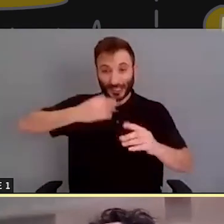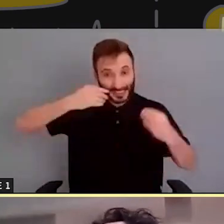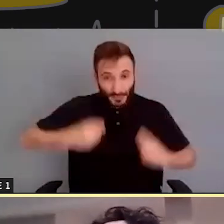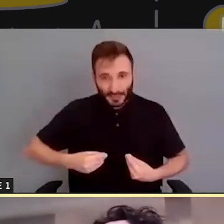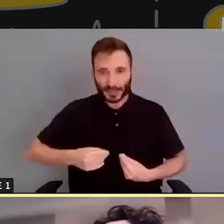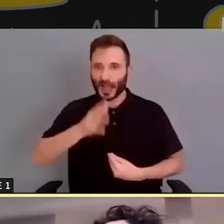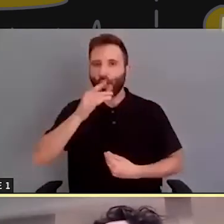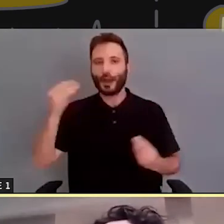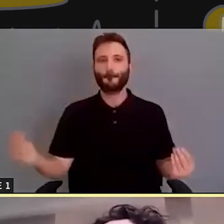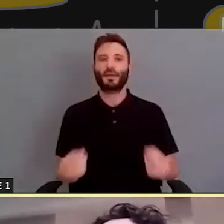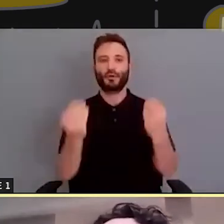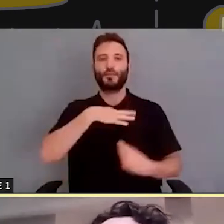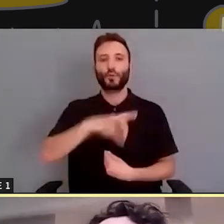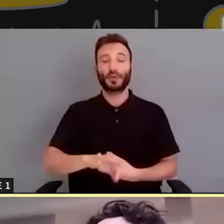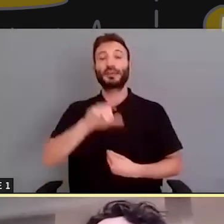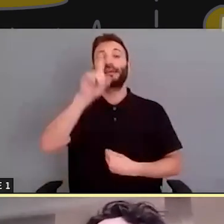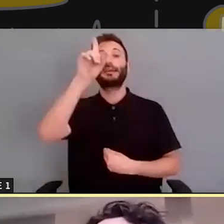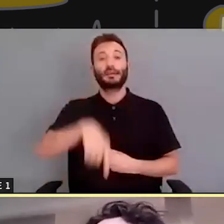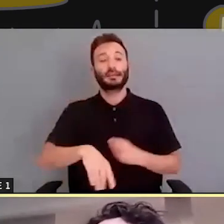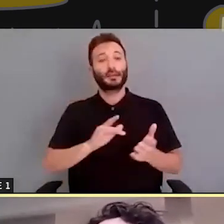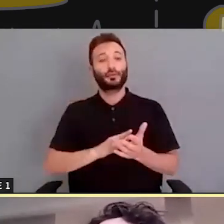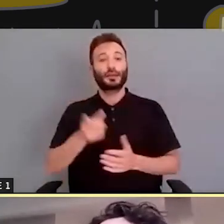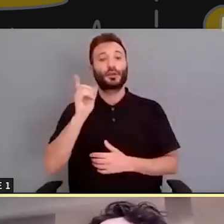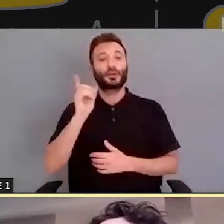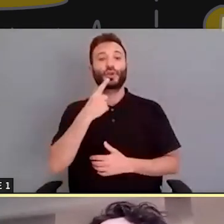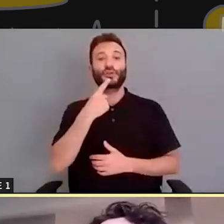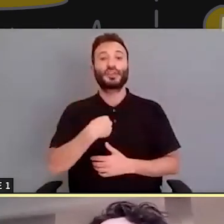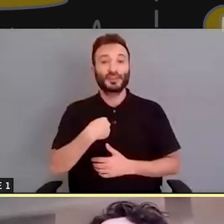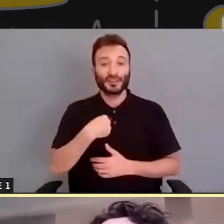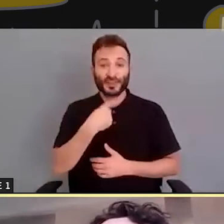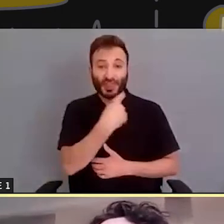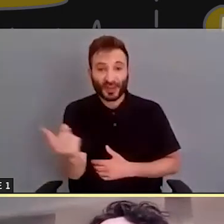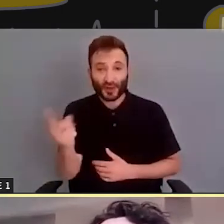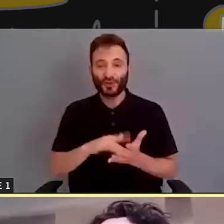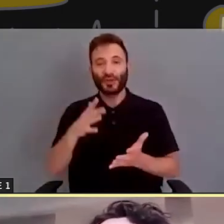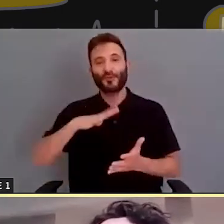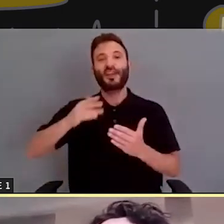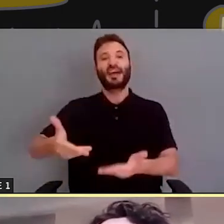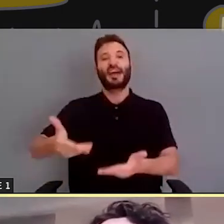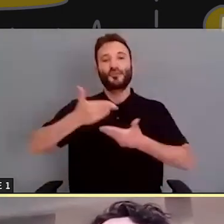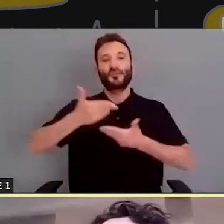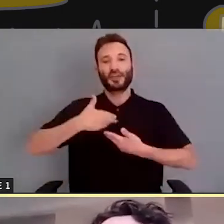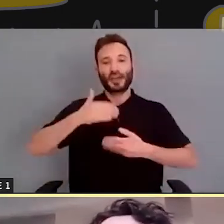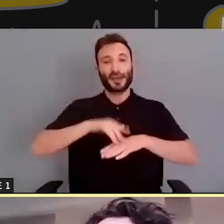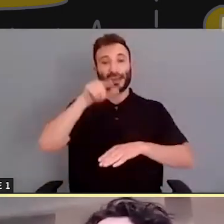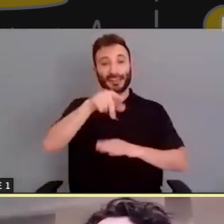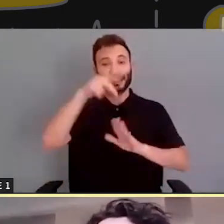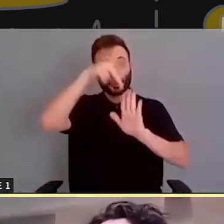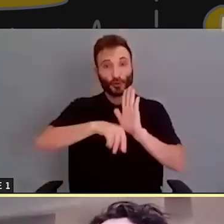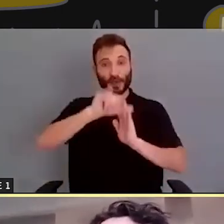seguir mejorando. Y bueno, simplemente pediros que nos ayudéis a continuar en este viaje difundiendo esta